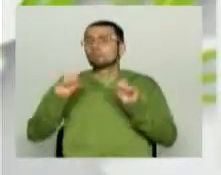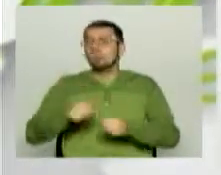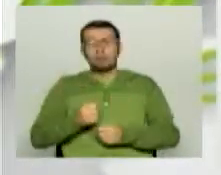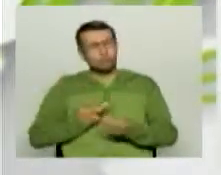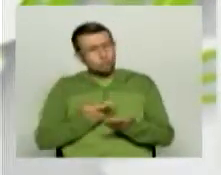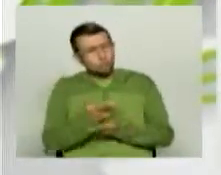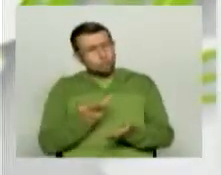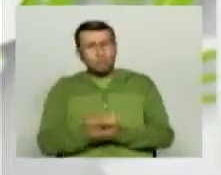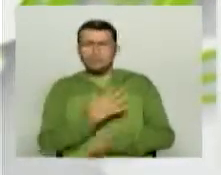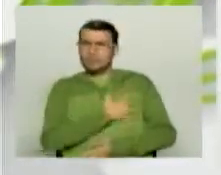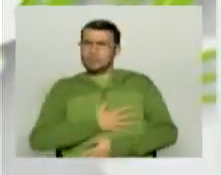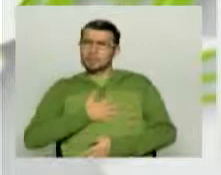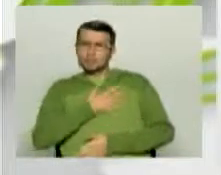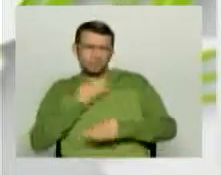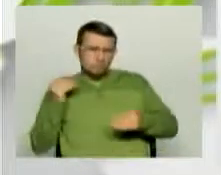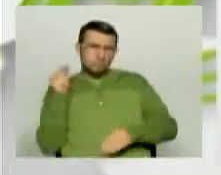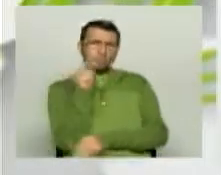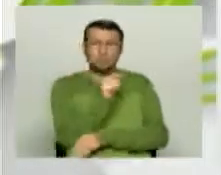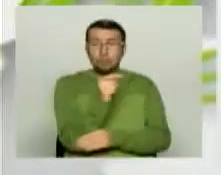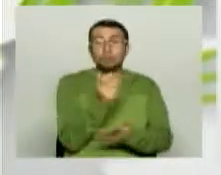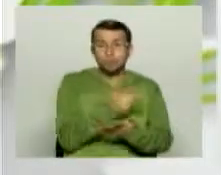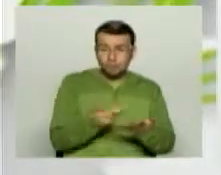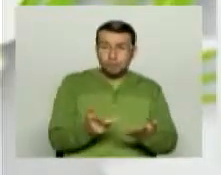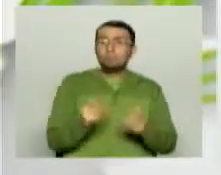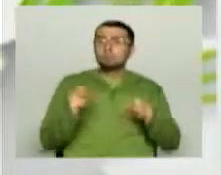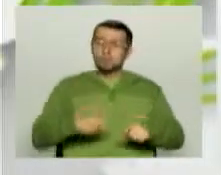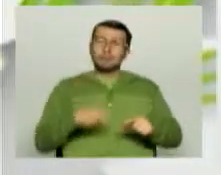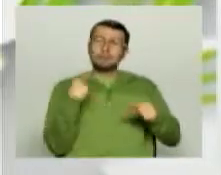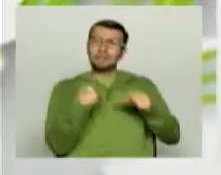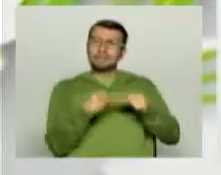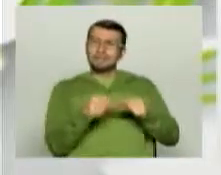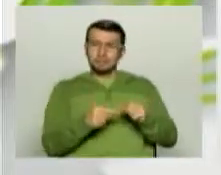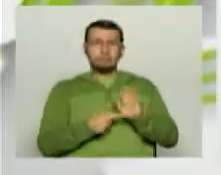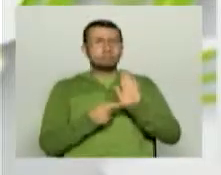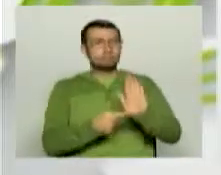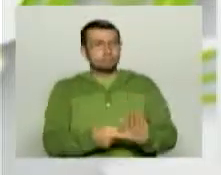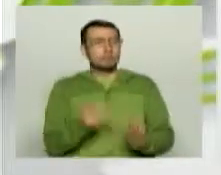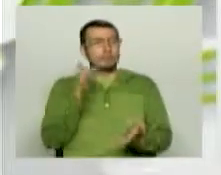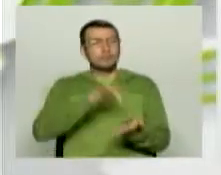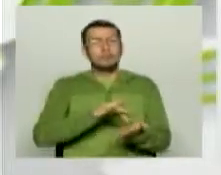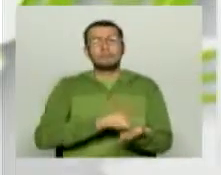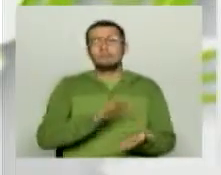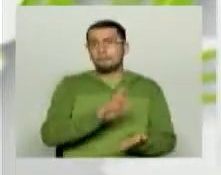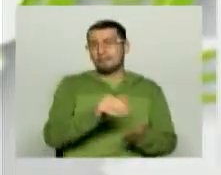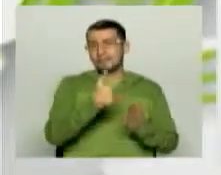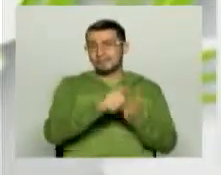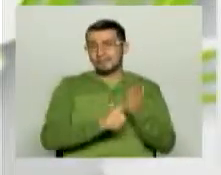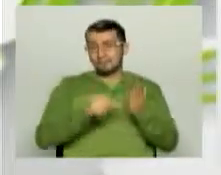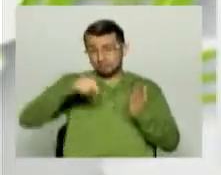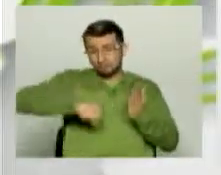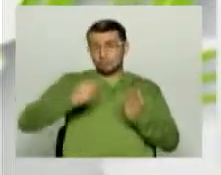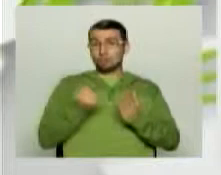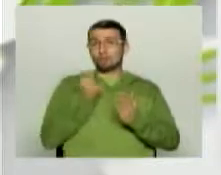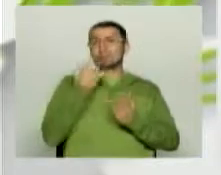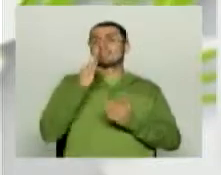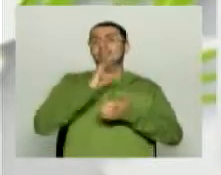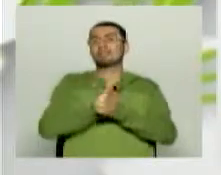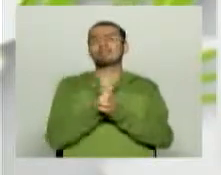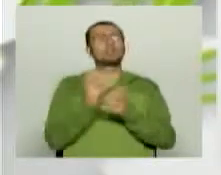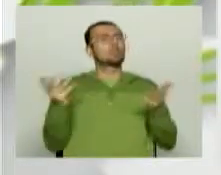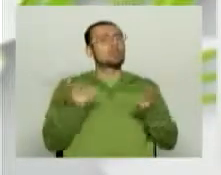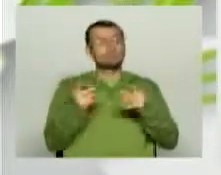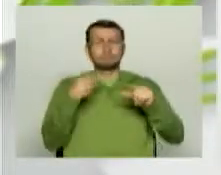sus comentarios, peticiones, quejas o reclamos de la programación que hace parte de la parrilla de este canal a nuestros correos